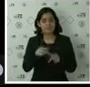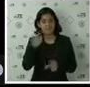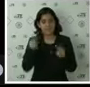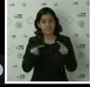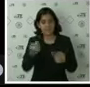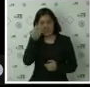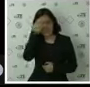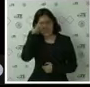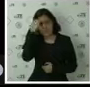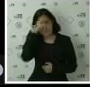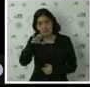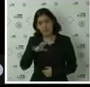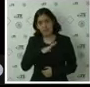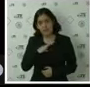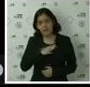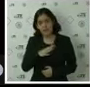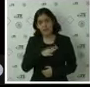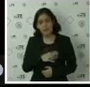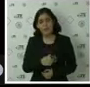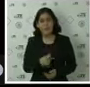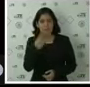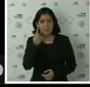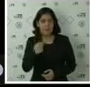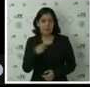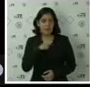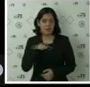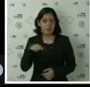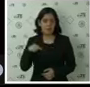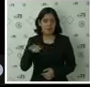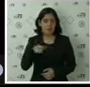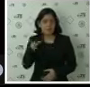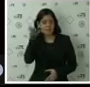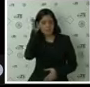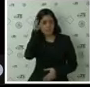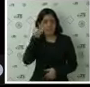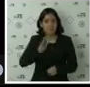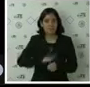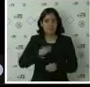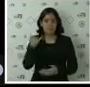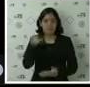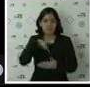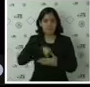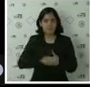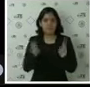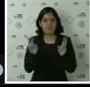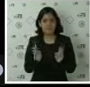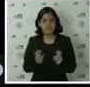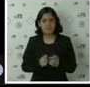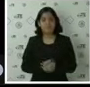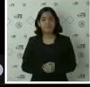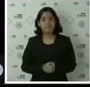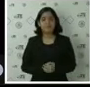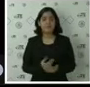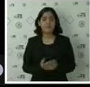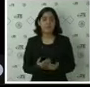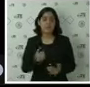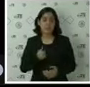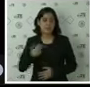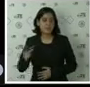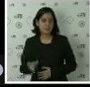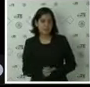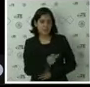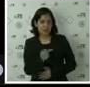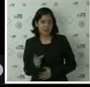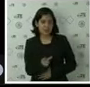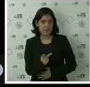también, que nos haga escuchar lo que tenemos que escuchar. En ese sentido, mi querida Gloria, pues la pregunta es, en la actualidad y